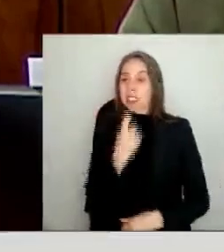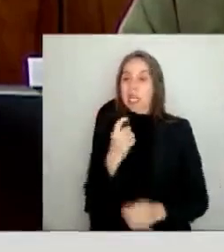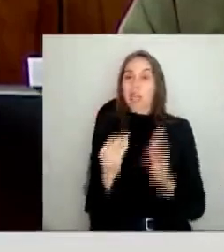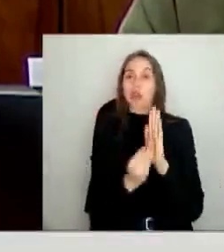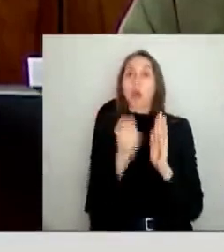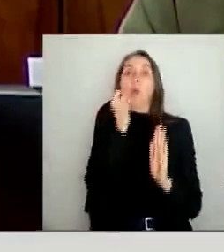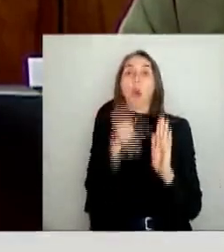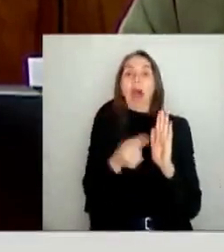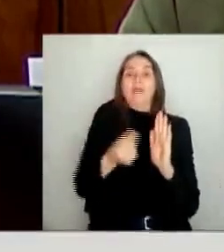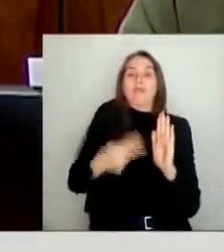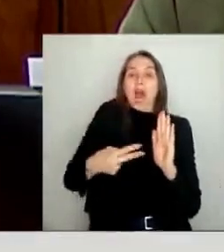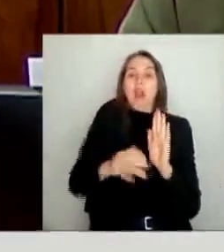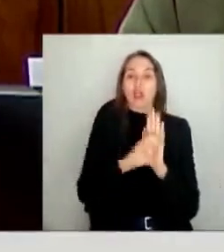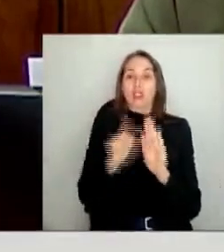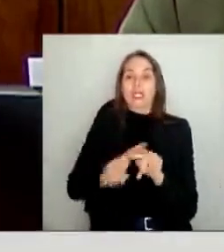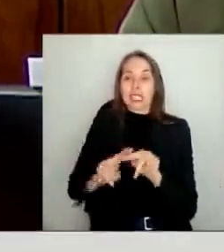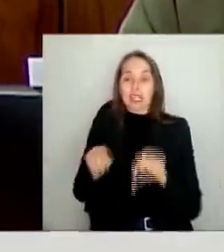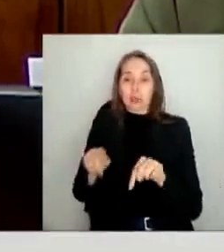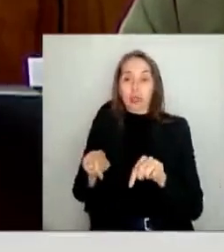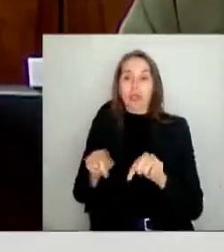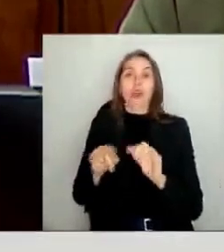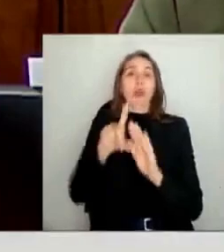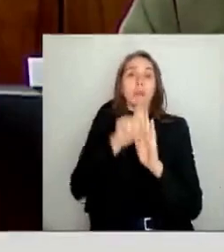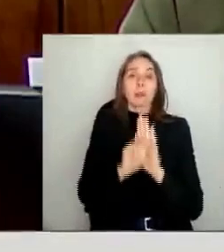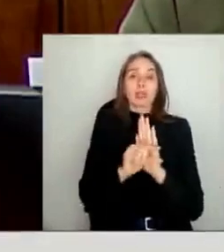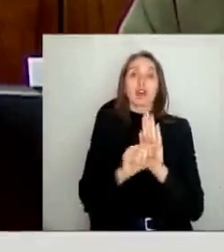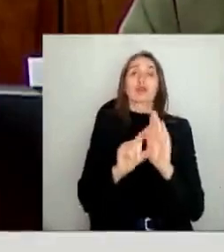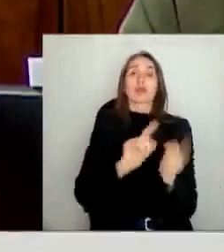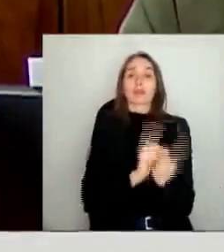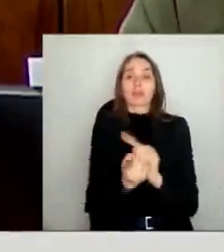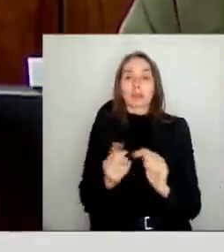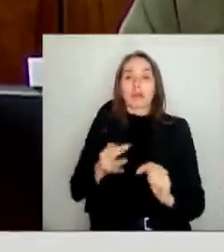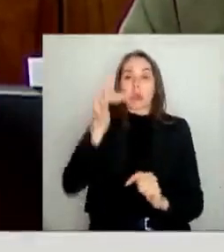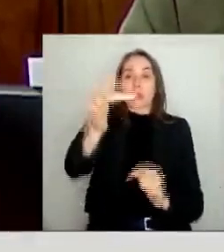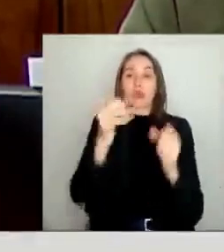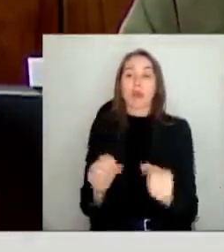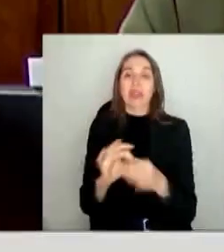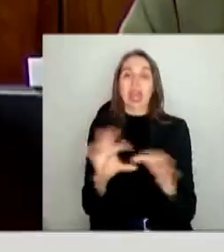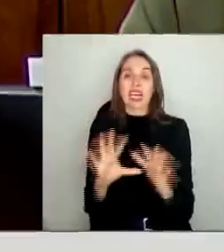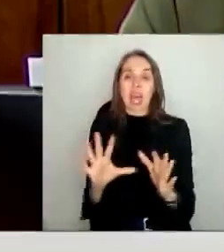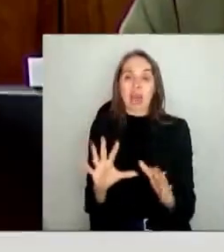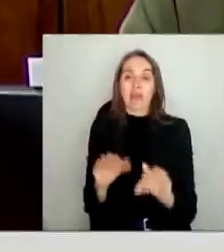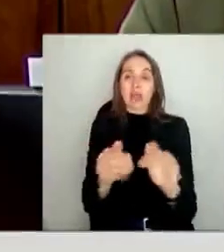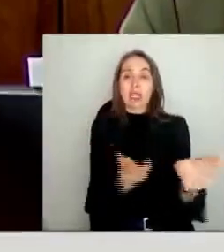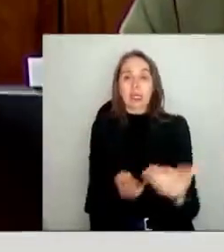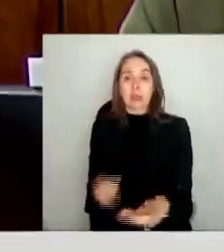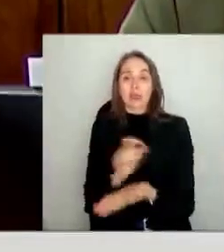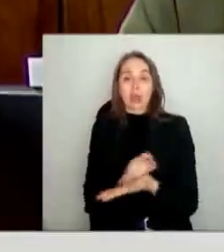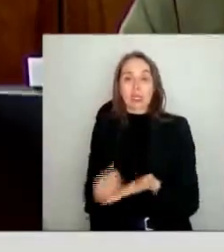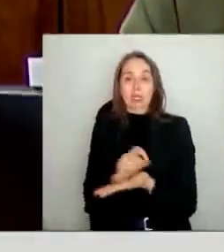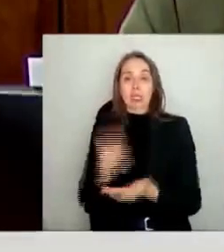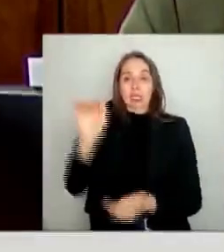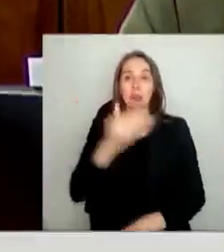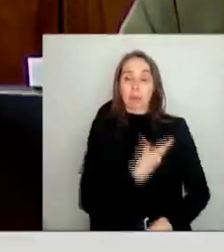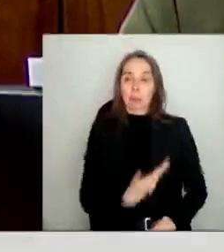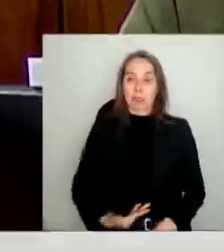Porque si empezamos a hacer esto estamos mermando la institucionalidad y que puede tener consecuencias gravísimas invito a la secretaría y a la presidencia a tomar